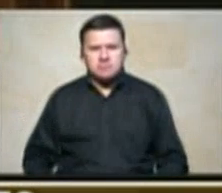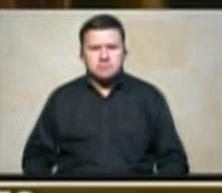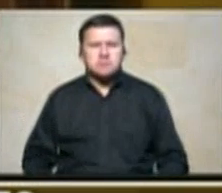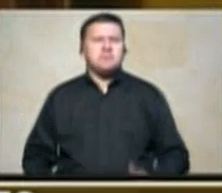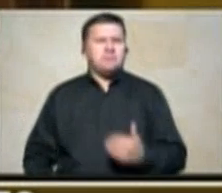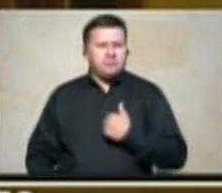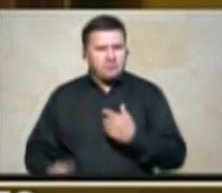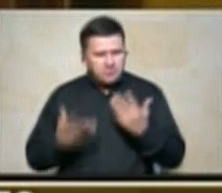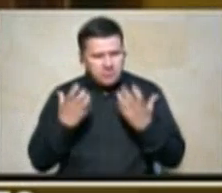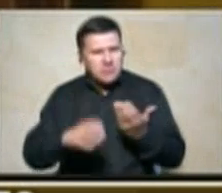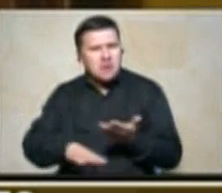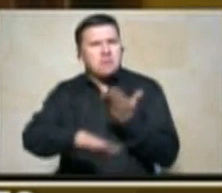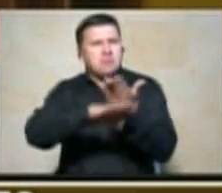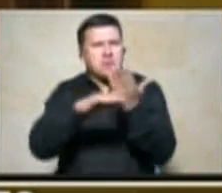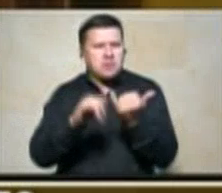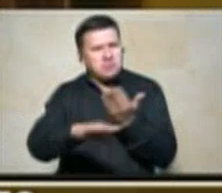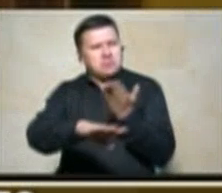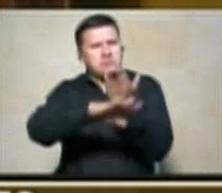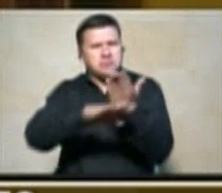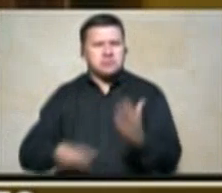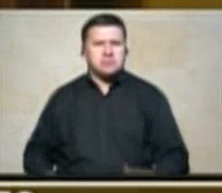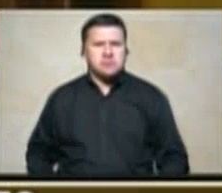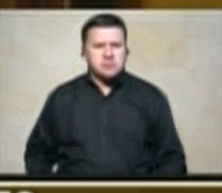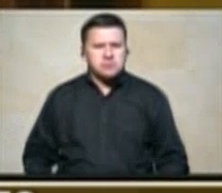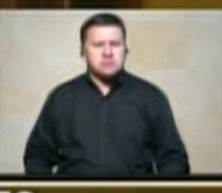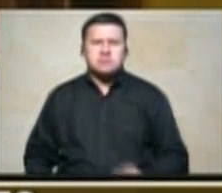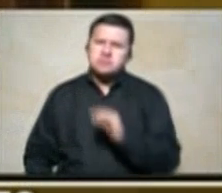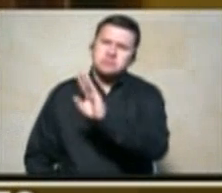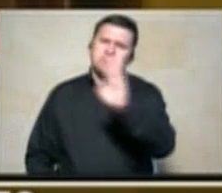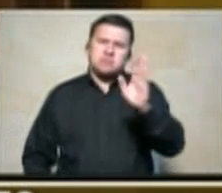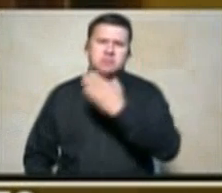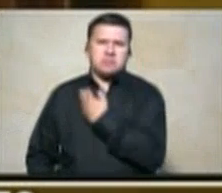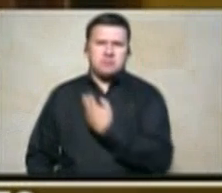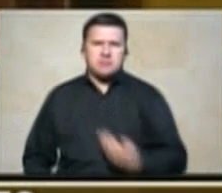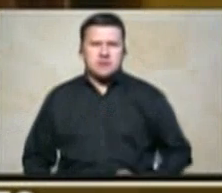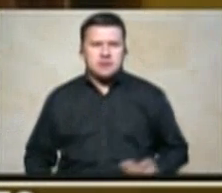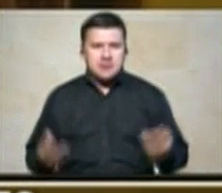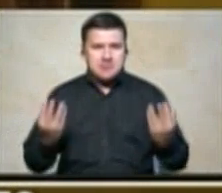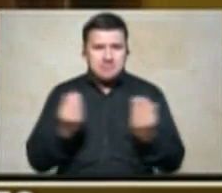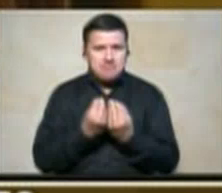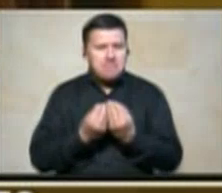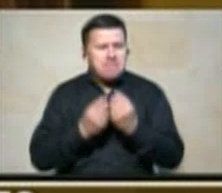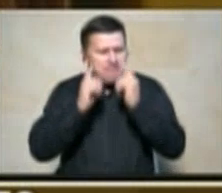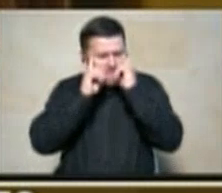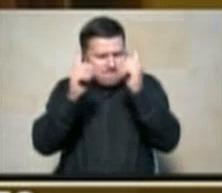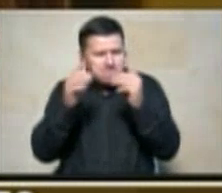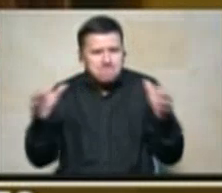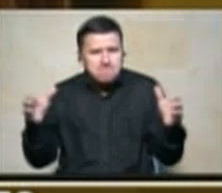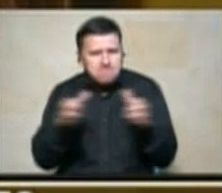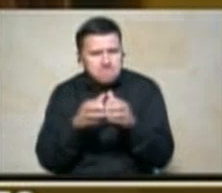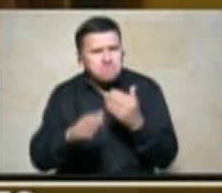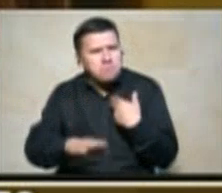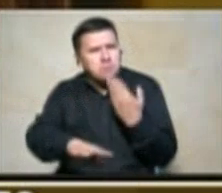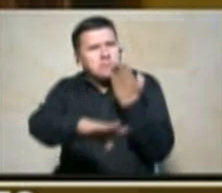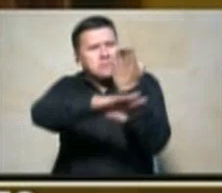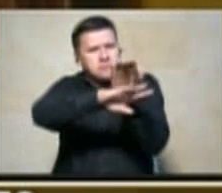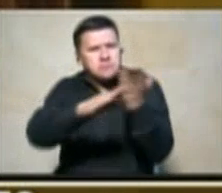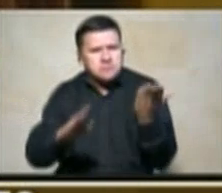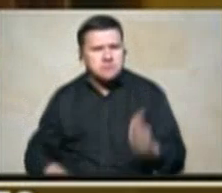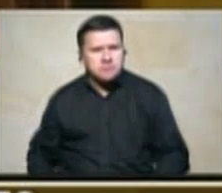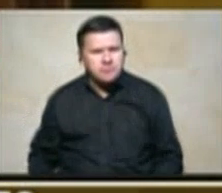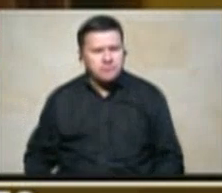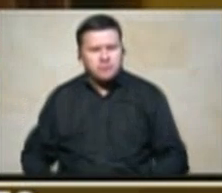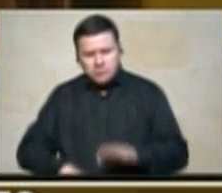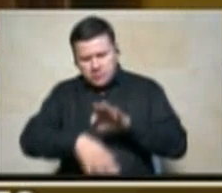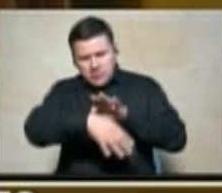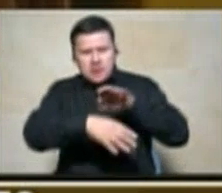señor presidente, y atreverme a hacerle la solicitud a la doctora María Fernanda. Lo primero,